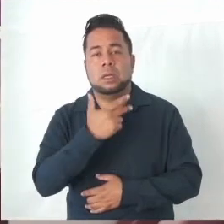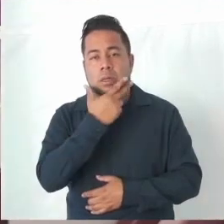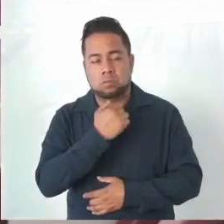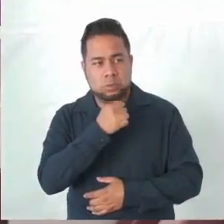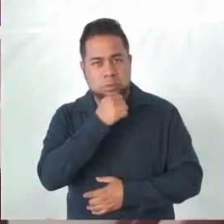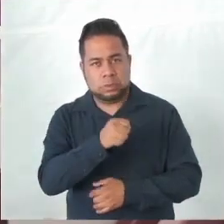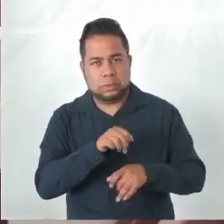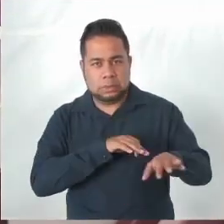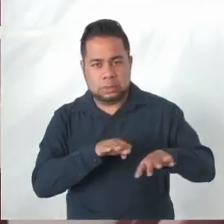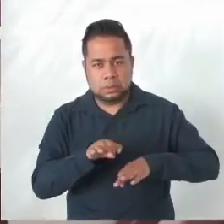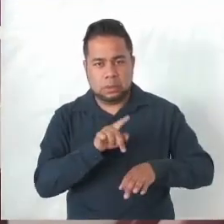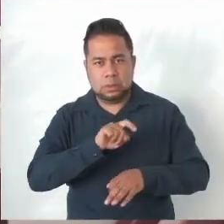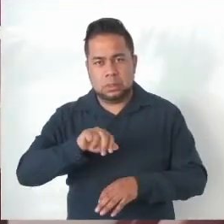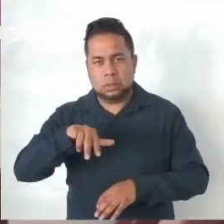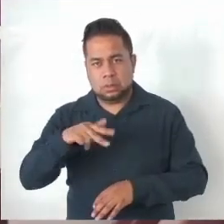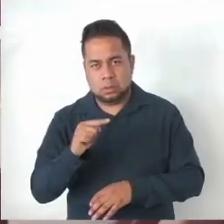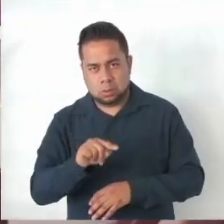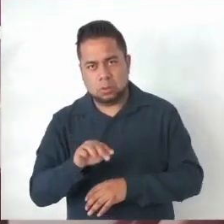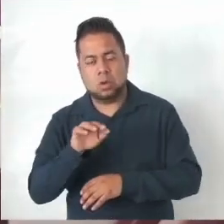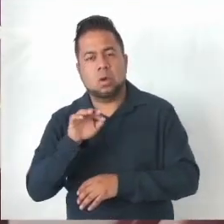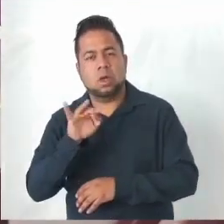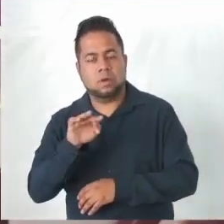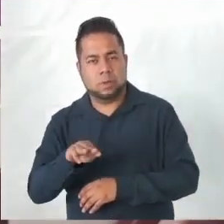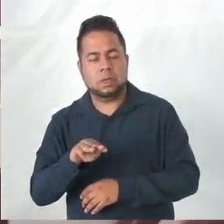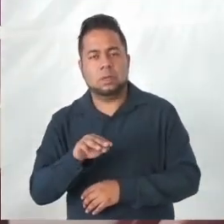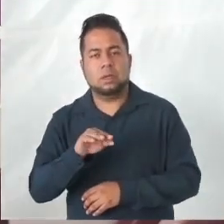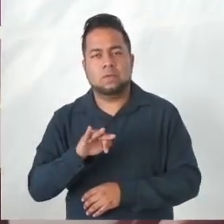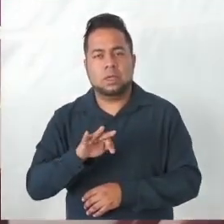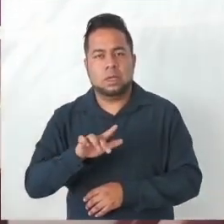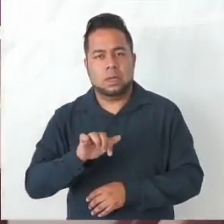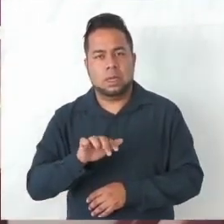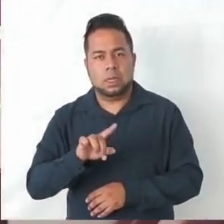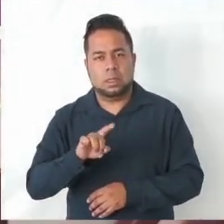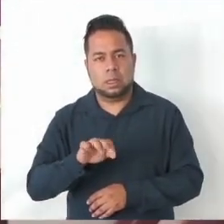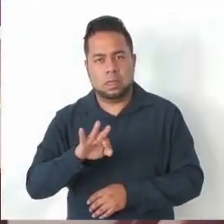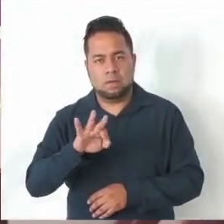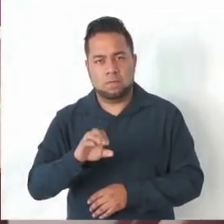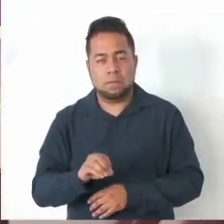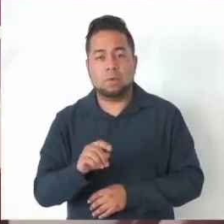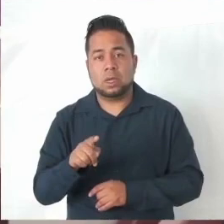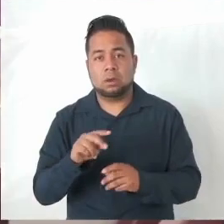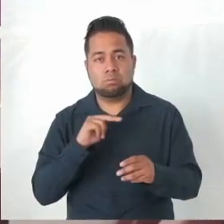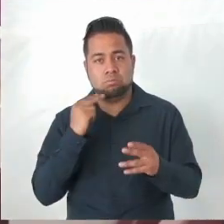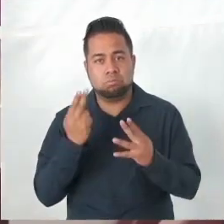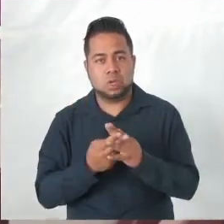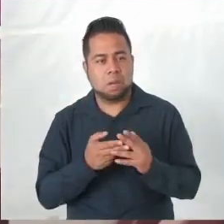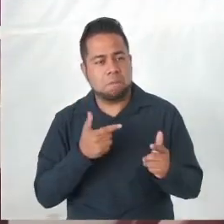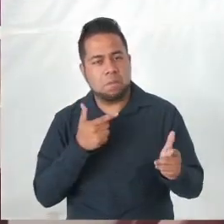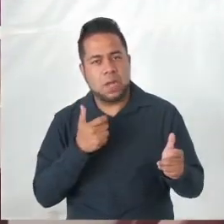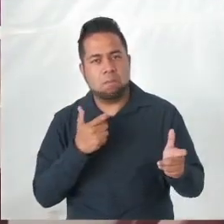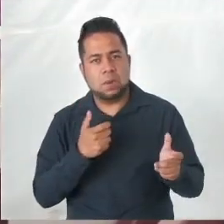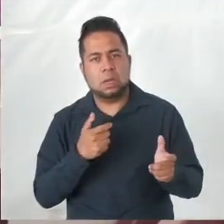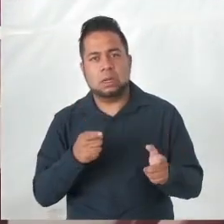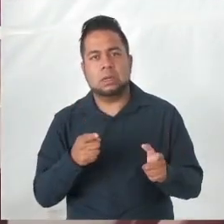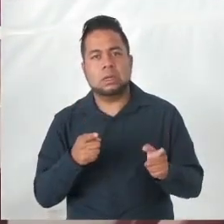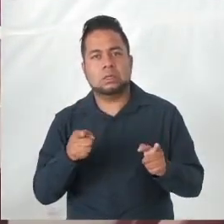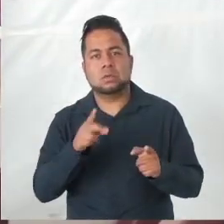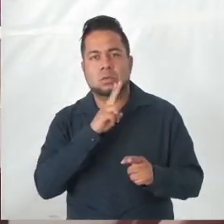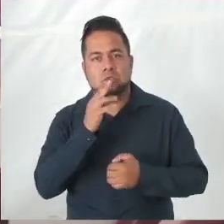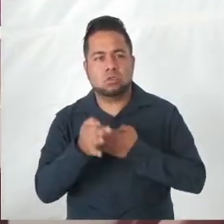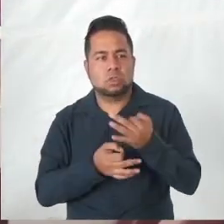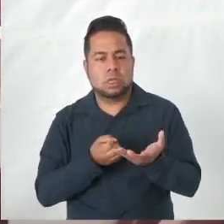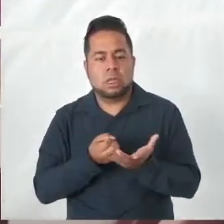Favorita 103.3 de FM, Filadelfo Sánchez, fue asesinado con arma de fuego al salir de su